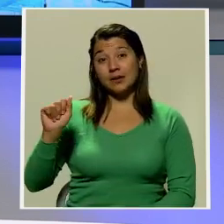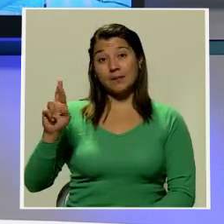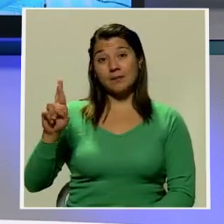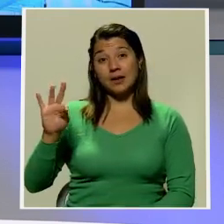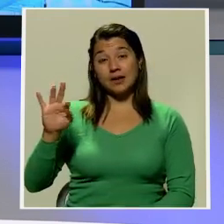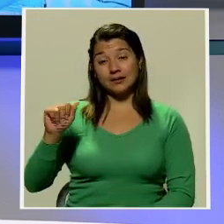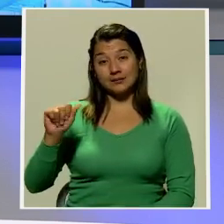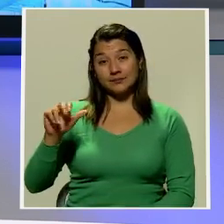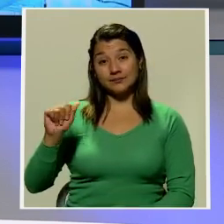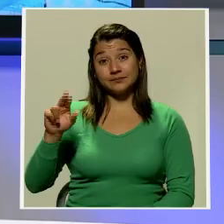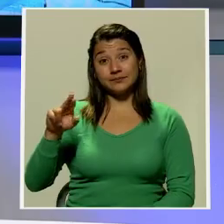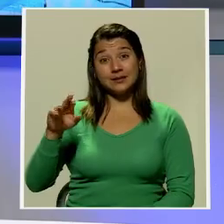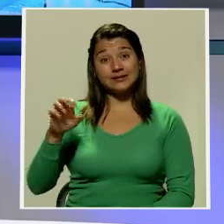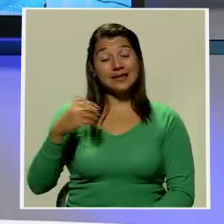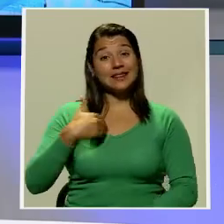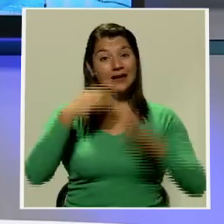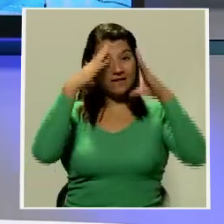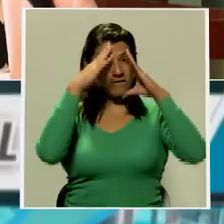Ana Marta.